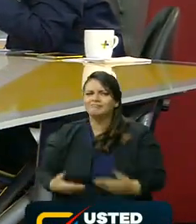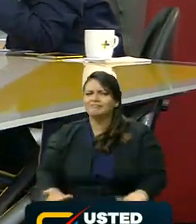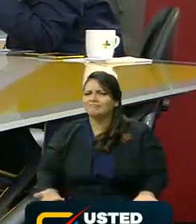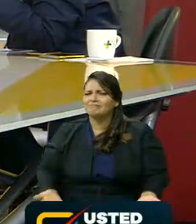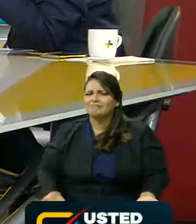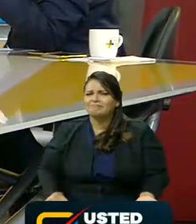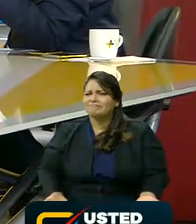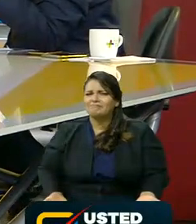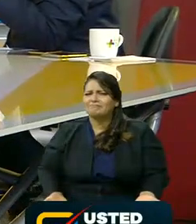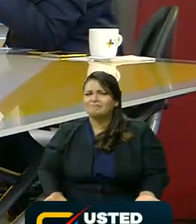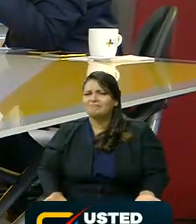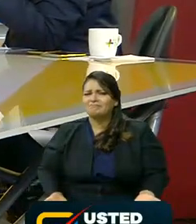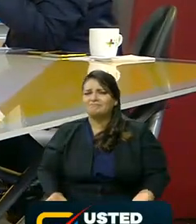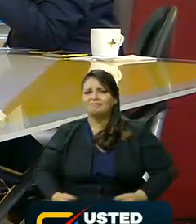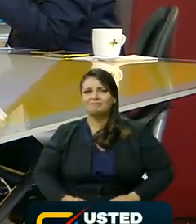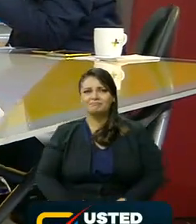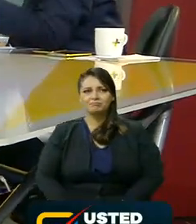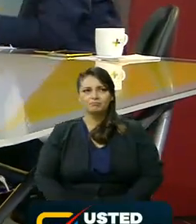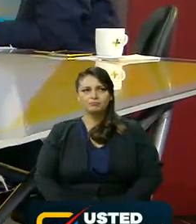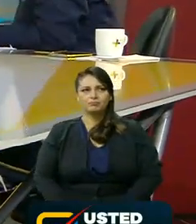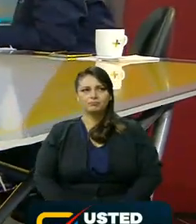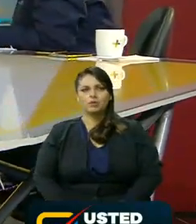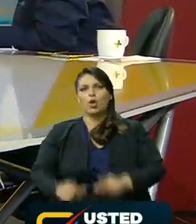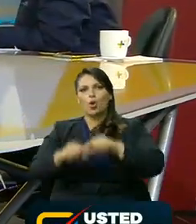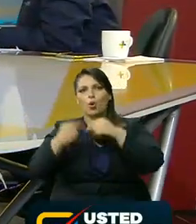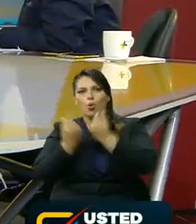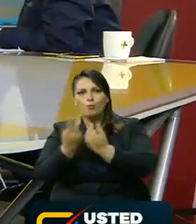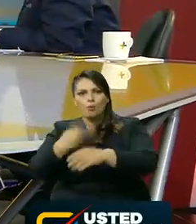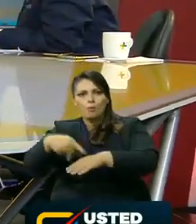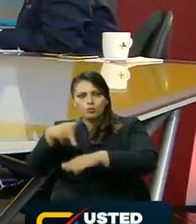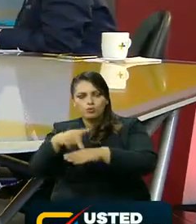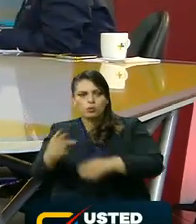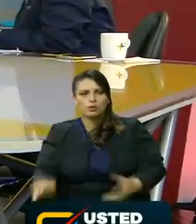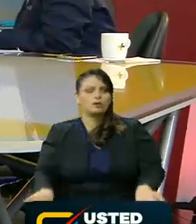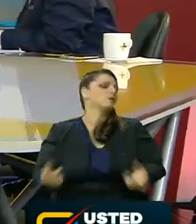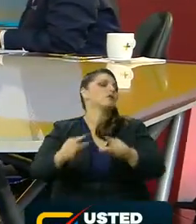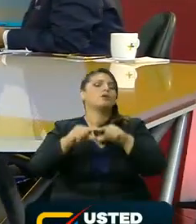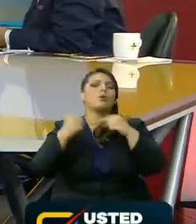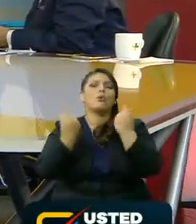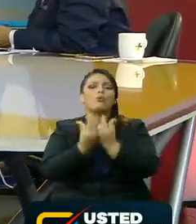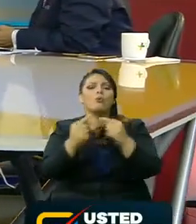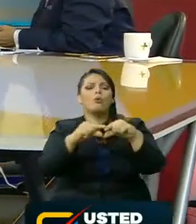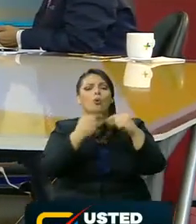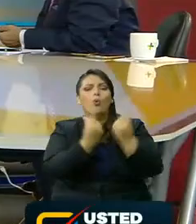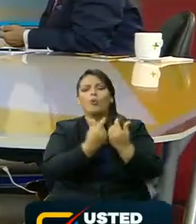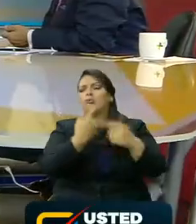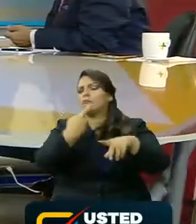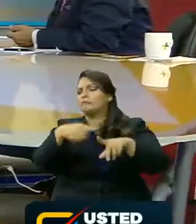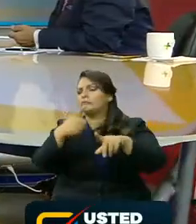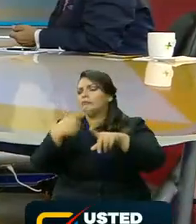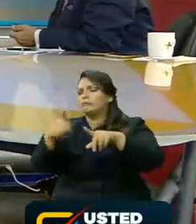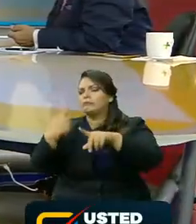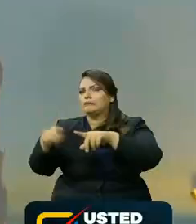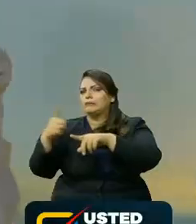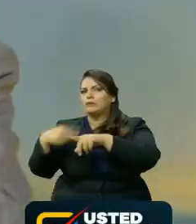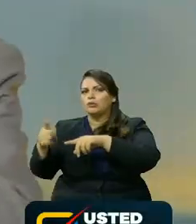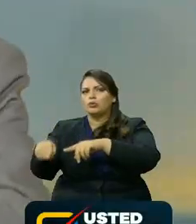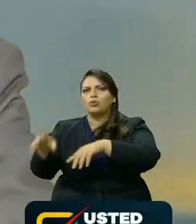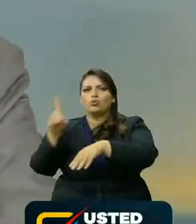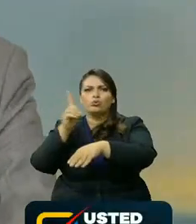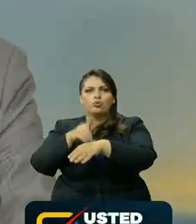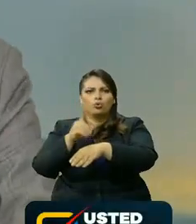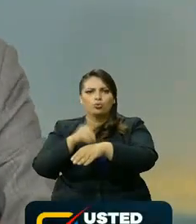Hay que empezar. Aquí hay gremios de profesionales, gremios de distinta naturaleza, jurisconsultos, médicos,